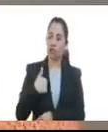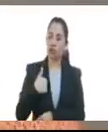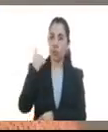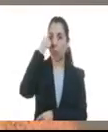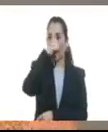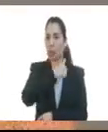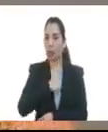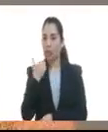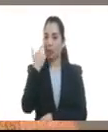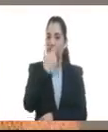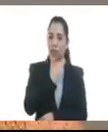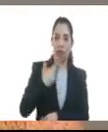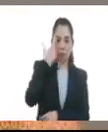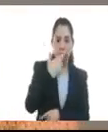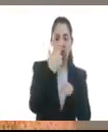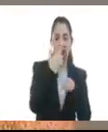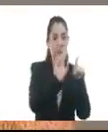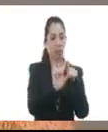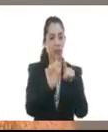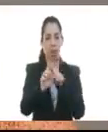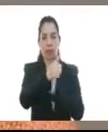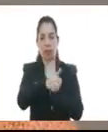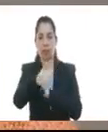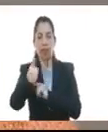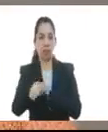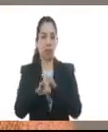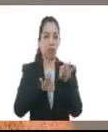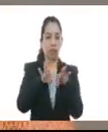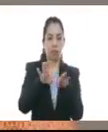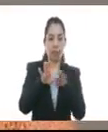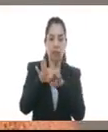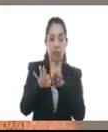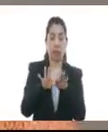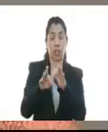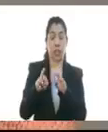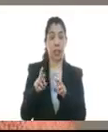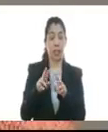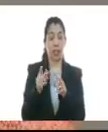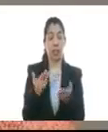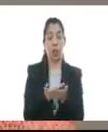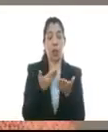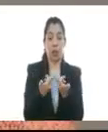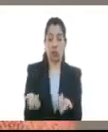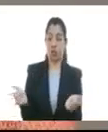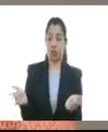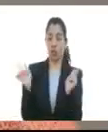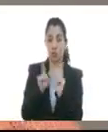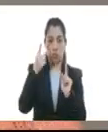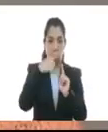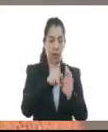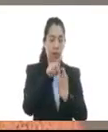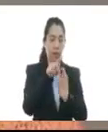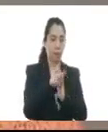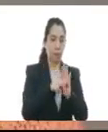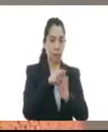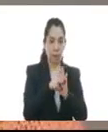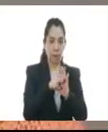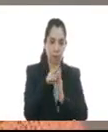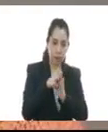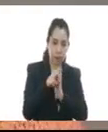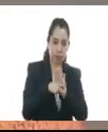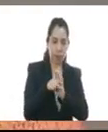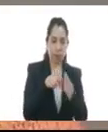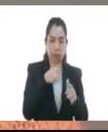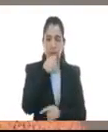trabajos, pues vamos viendo que en la categoría de reportaje visual eran 22 y que incluso pues